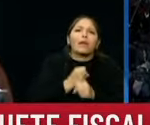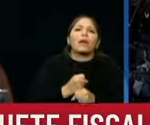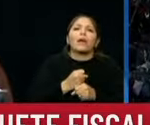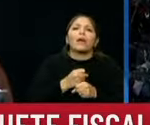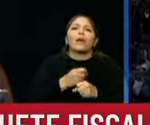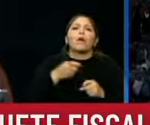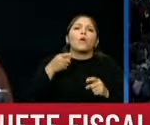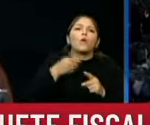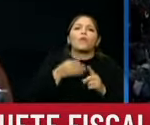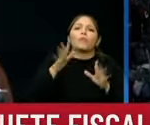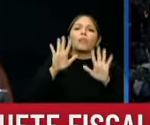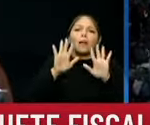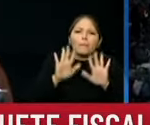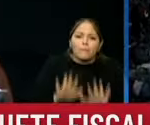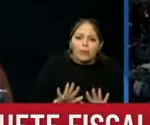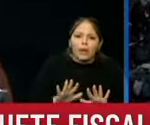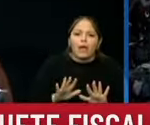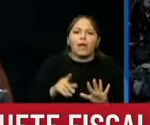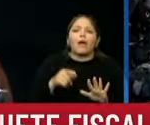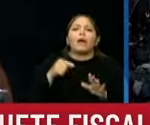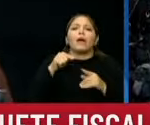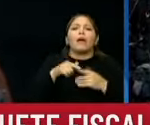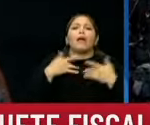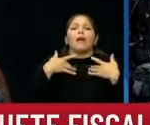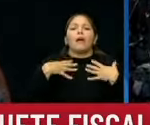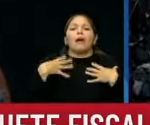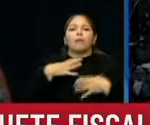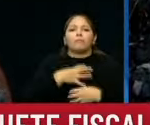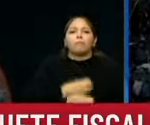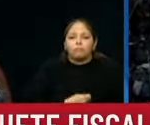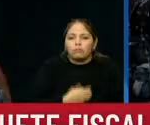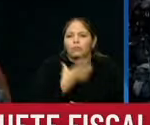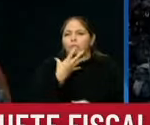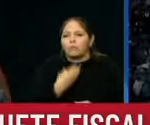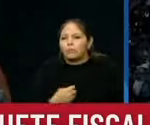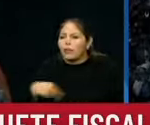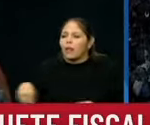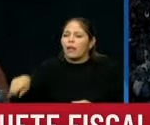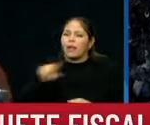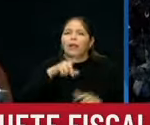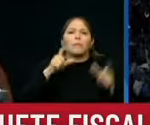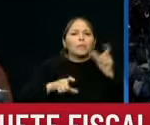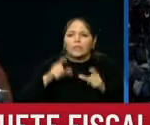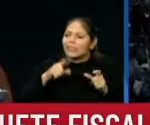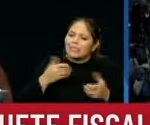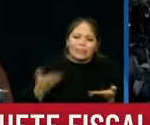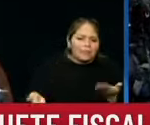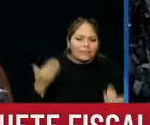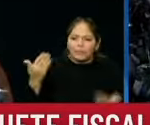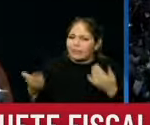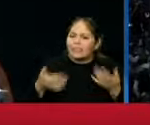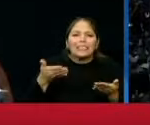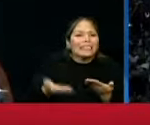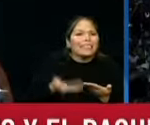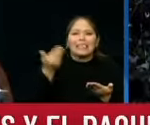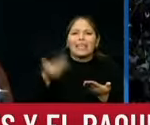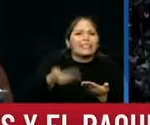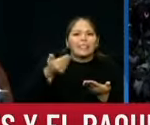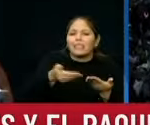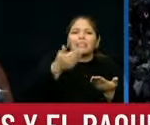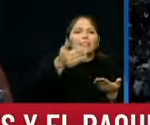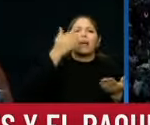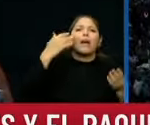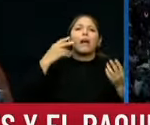sino los capítulos. Es o decir, sea, el capítulo reforma laboral por un lado, el capítulo fiscal por otro,